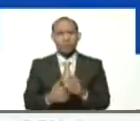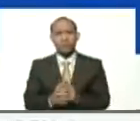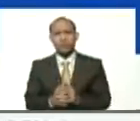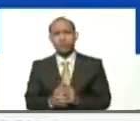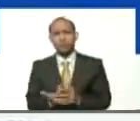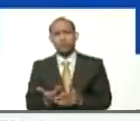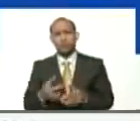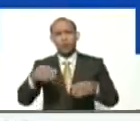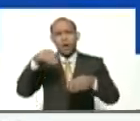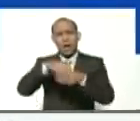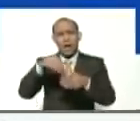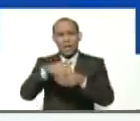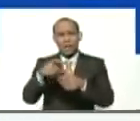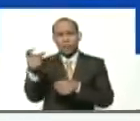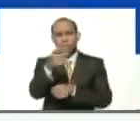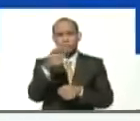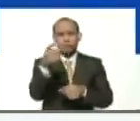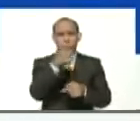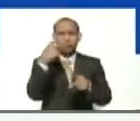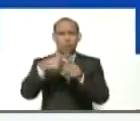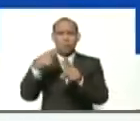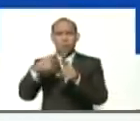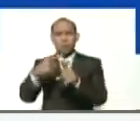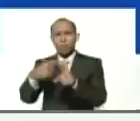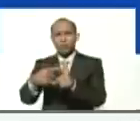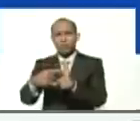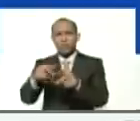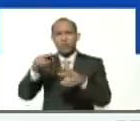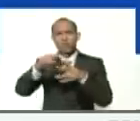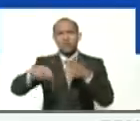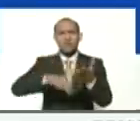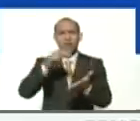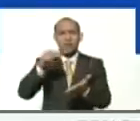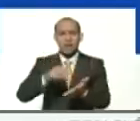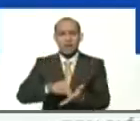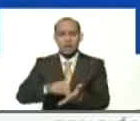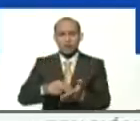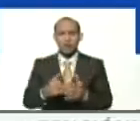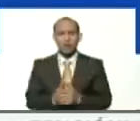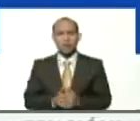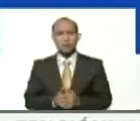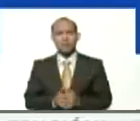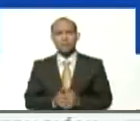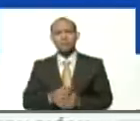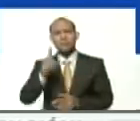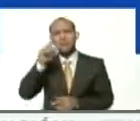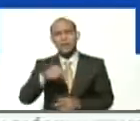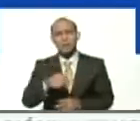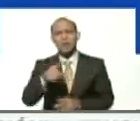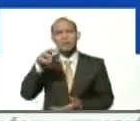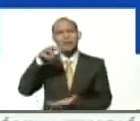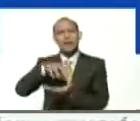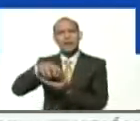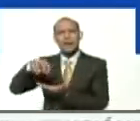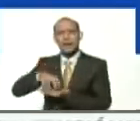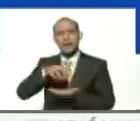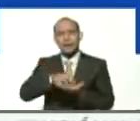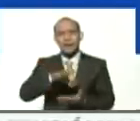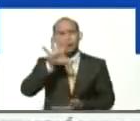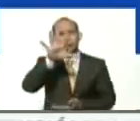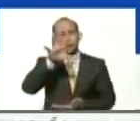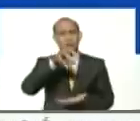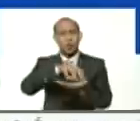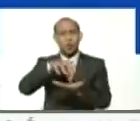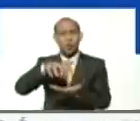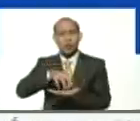nuestros esquemas de pesquisa que es masivo a nivel nacional y específicamente en aquellos estados cinco estados